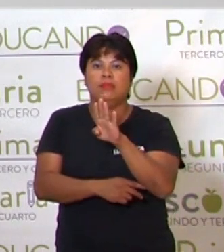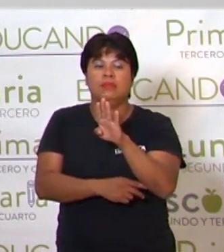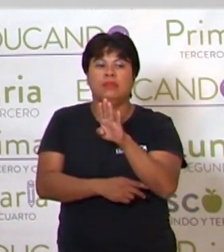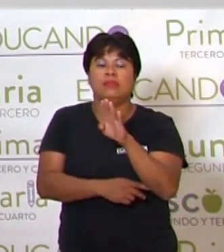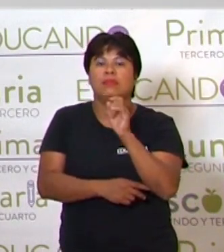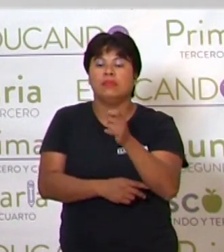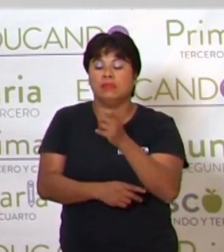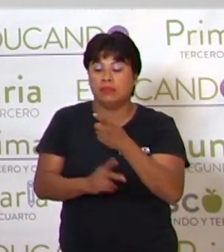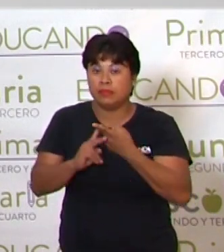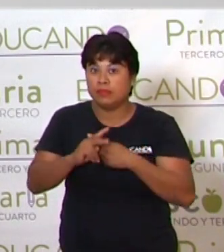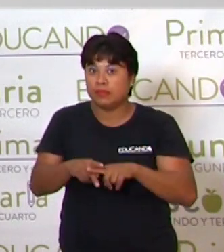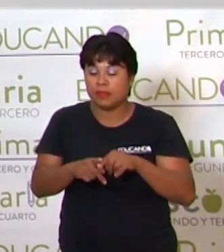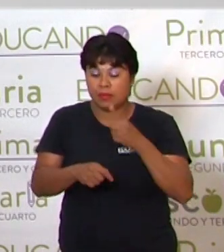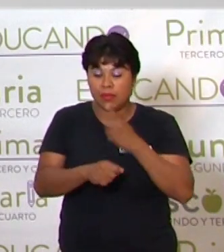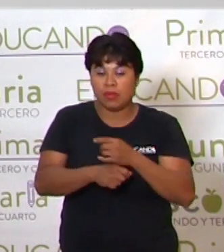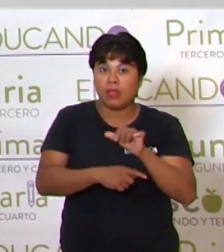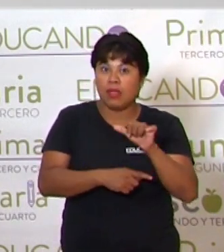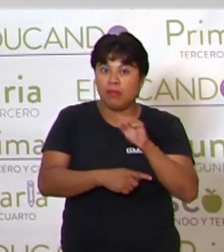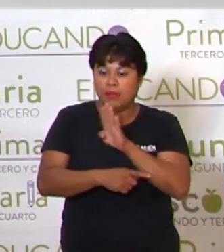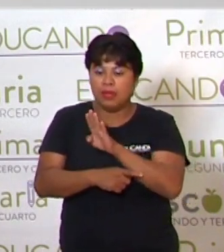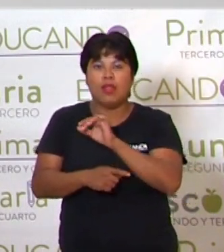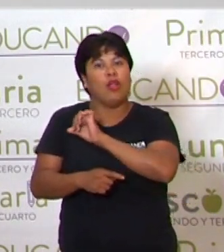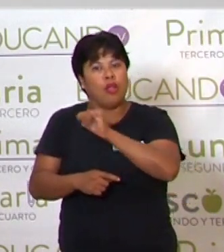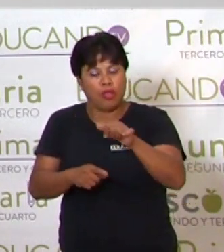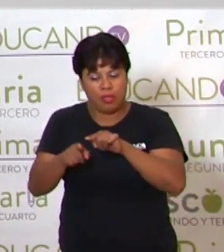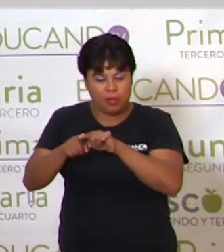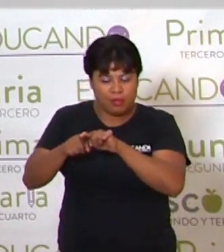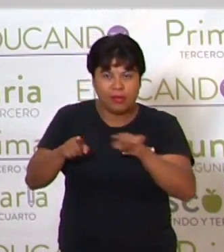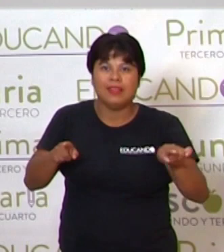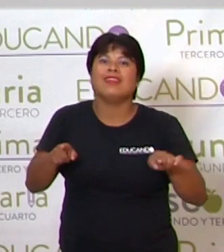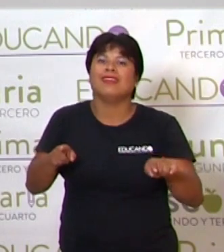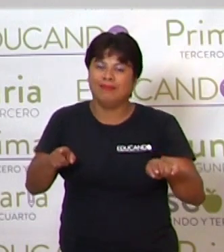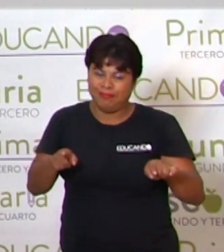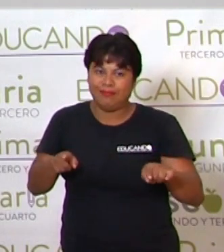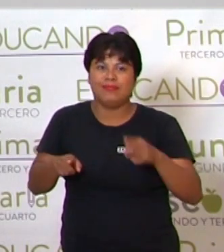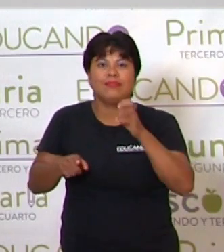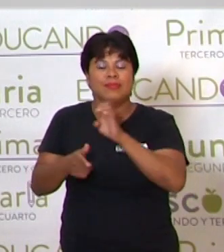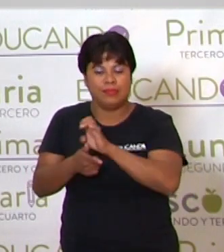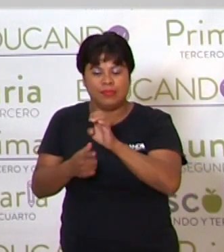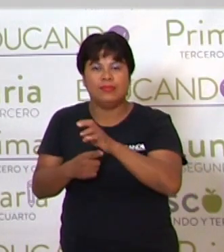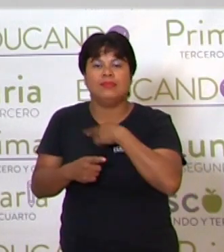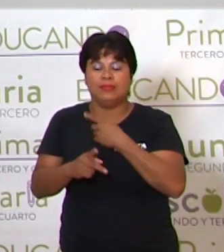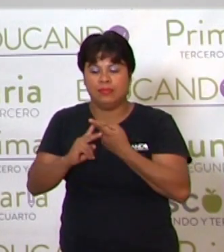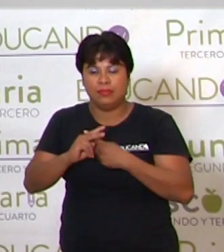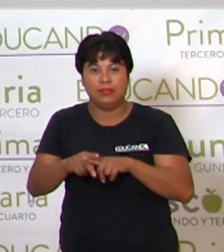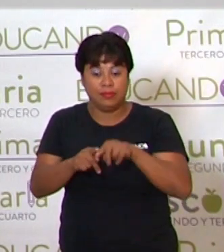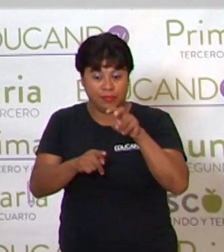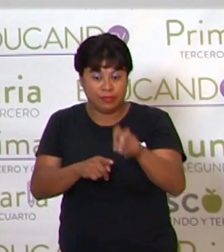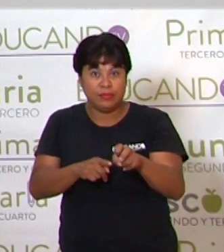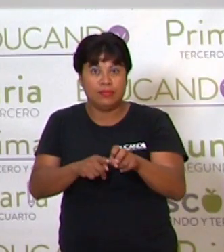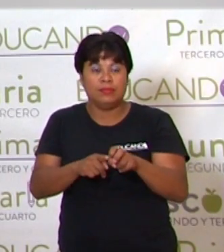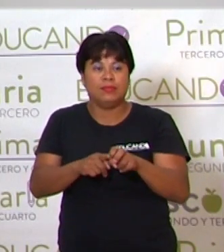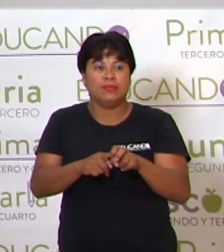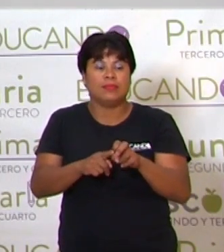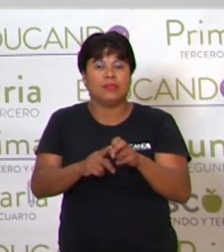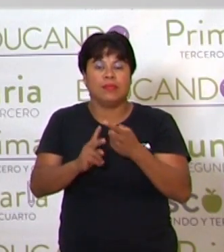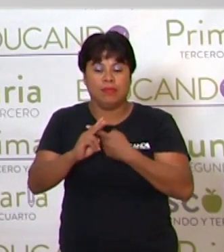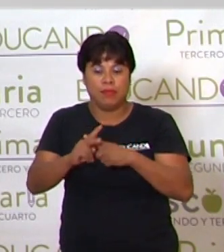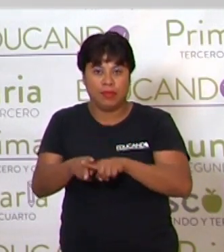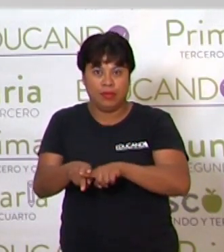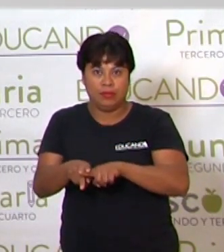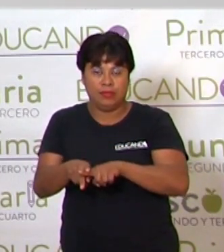quiere decir que debo marcar otra línea, ¿verdad? Entonces, pues ya sé que debo de partir de aquí.